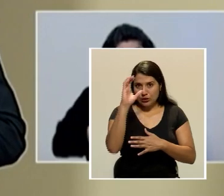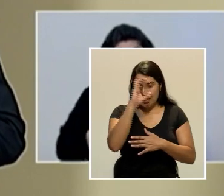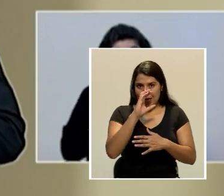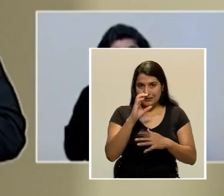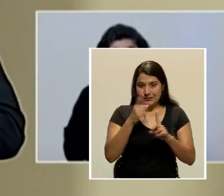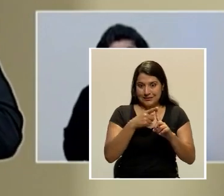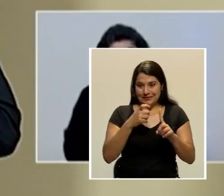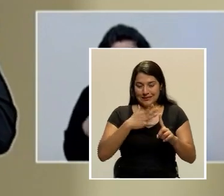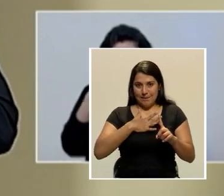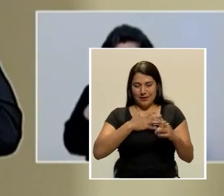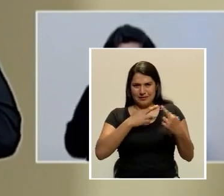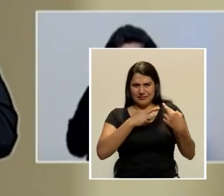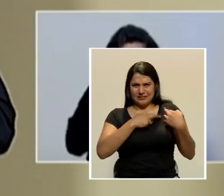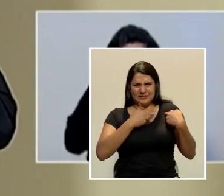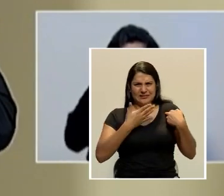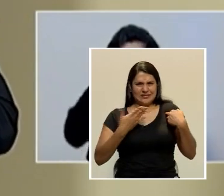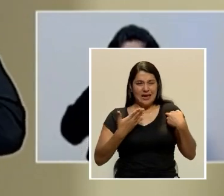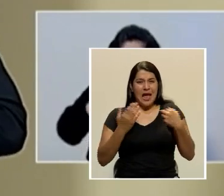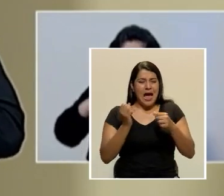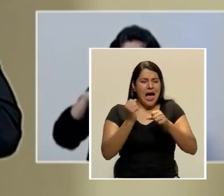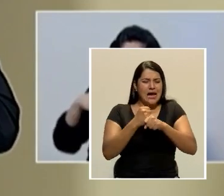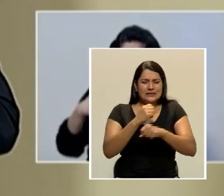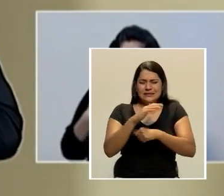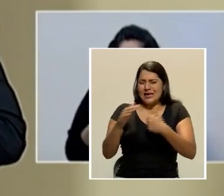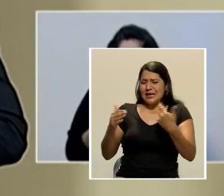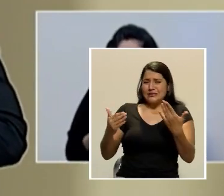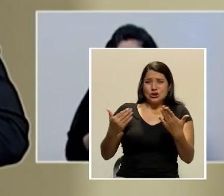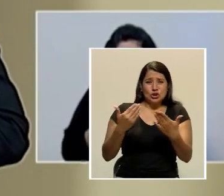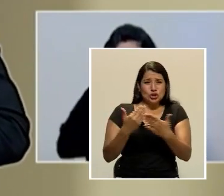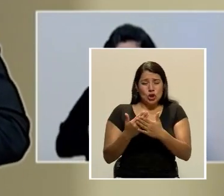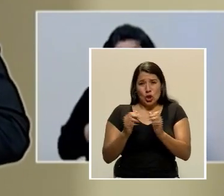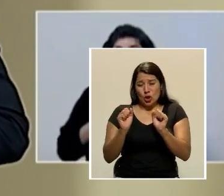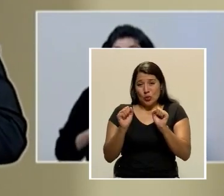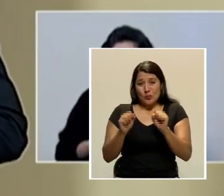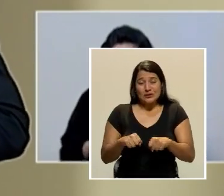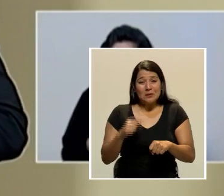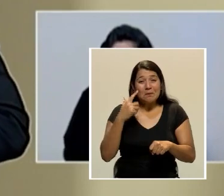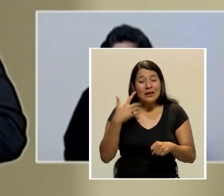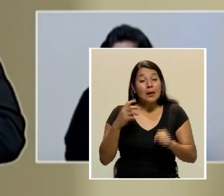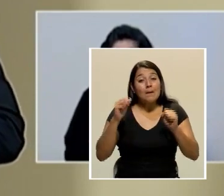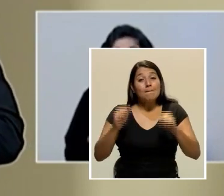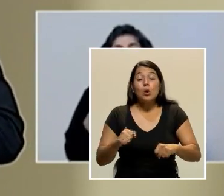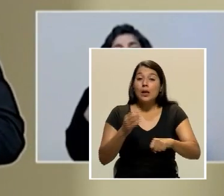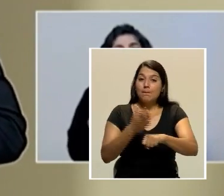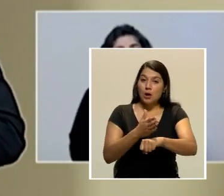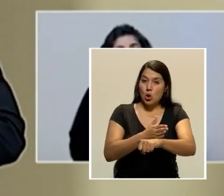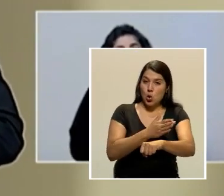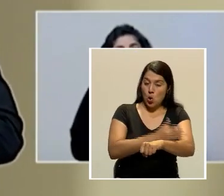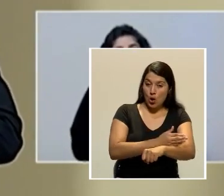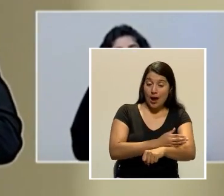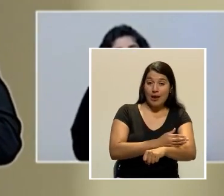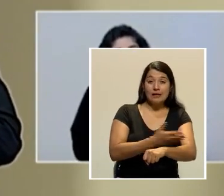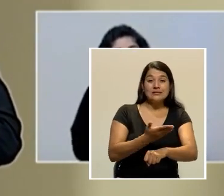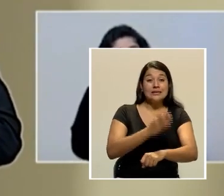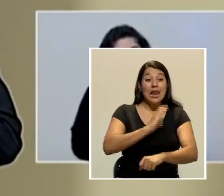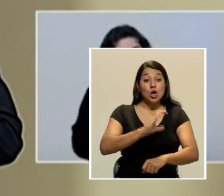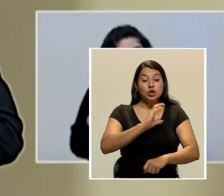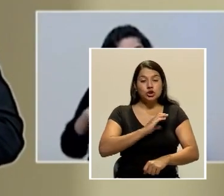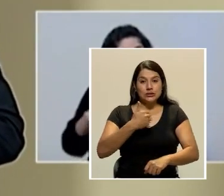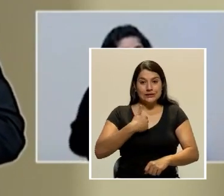Eso es lo que podemos hacer, seguir luchando, esa es la vida, seguir luchando. Yo